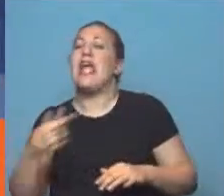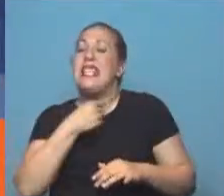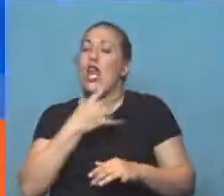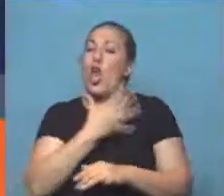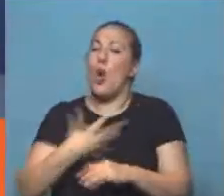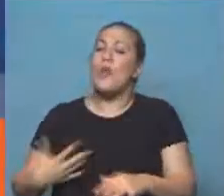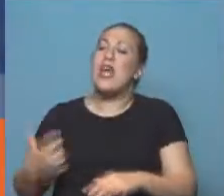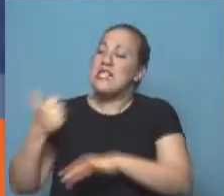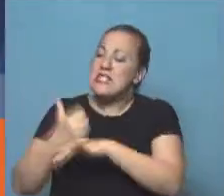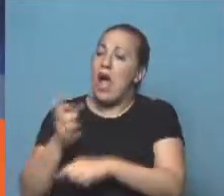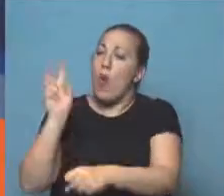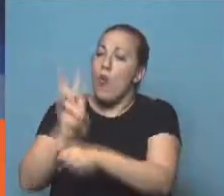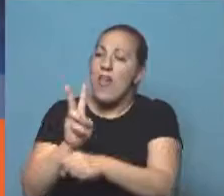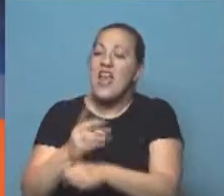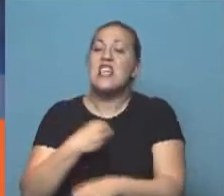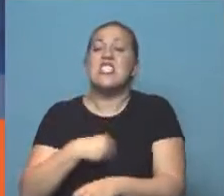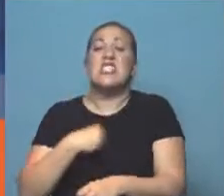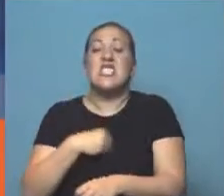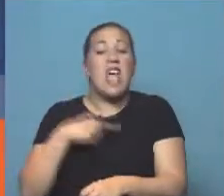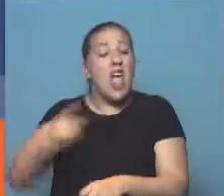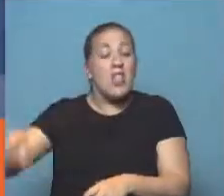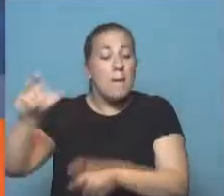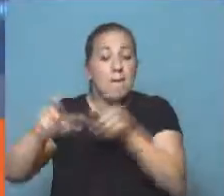y sienten que María Eugenia, por distintas actitudes de